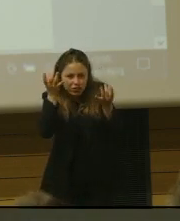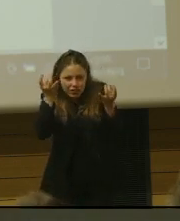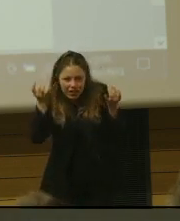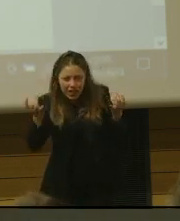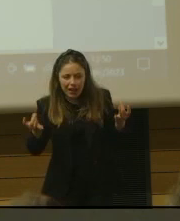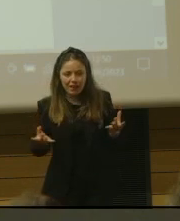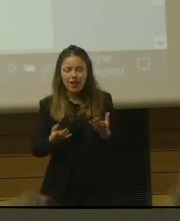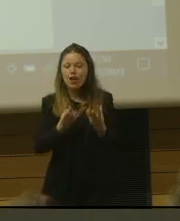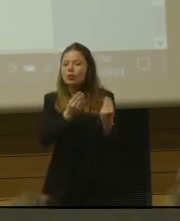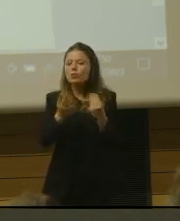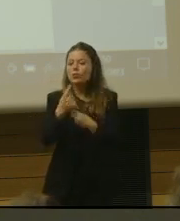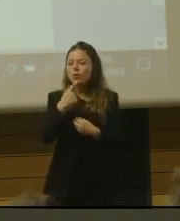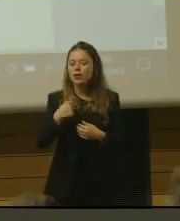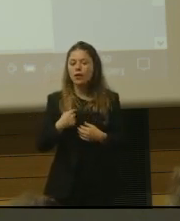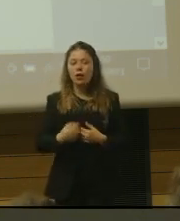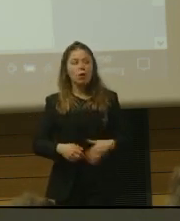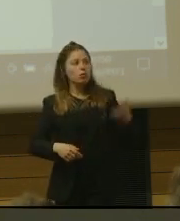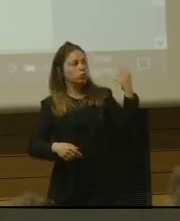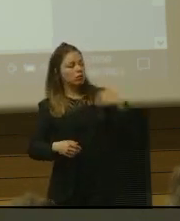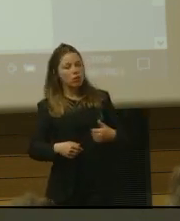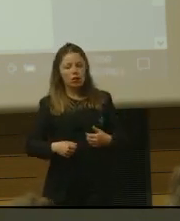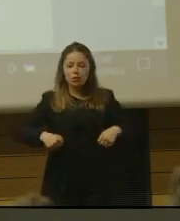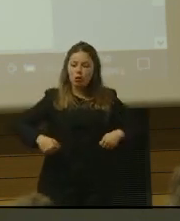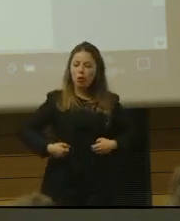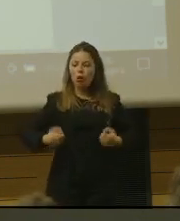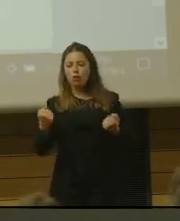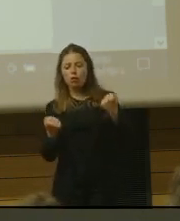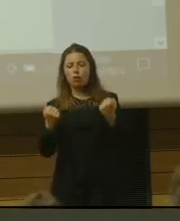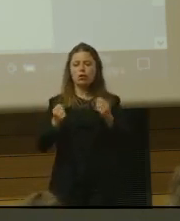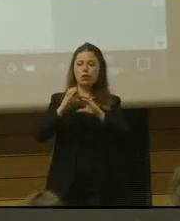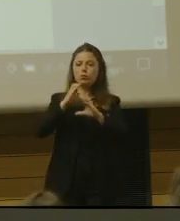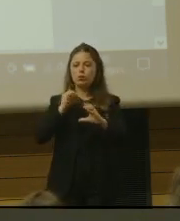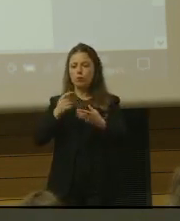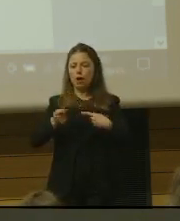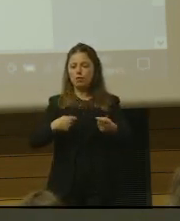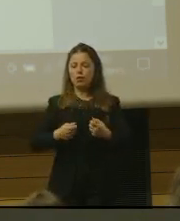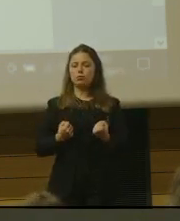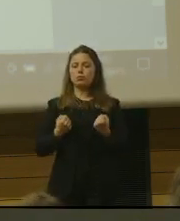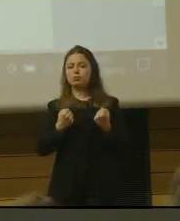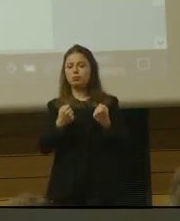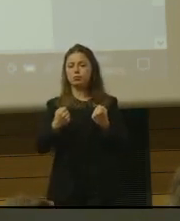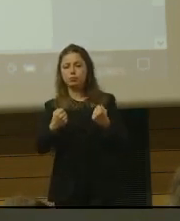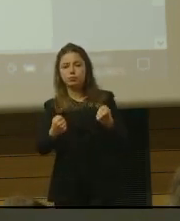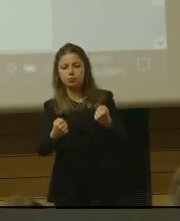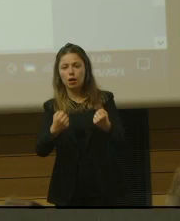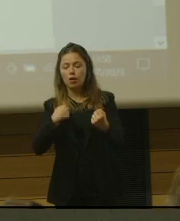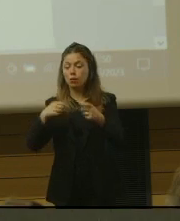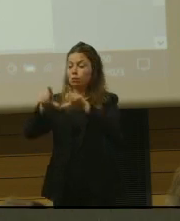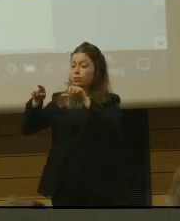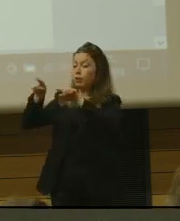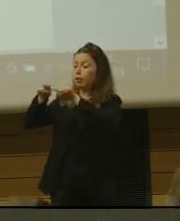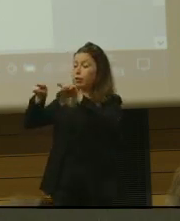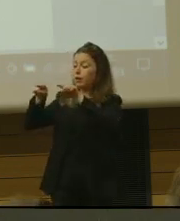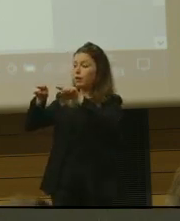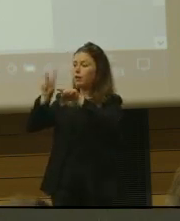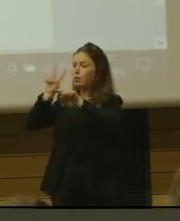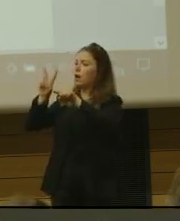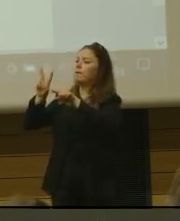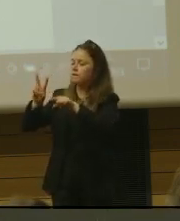recuerdo que muchos me decían, digo, iba a fumar en la furgoneta cuando iba para el mercado, y miraba para la cinta y no puedo